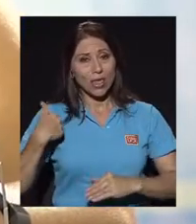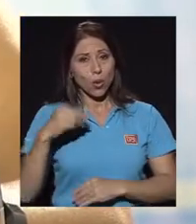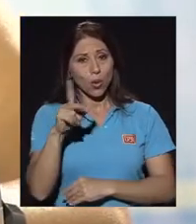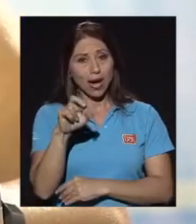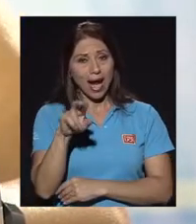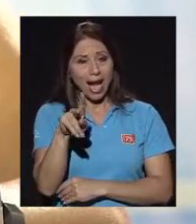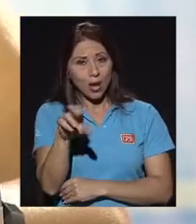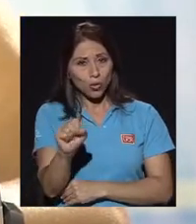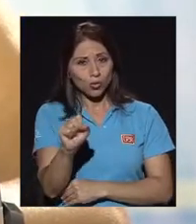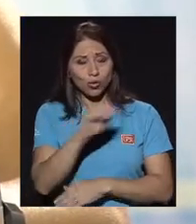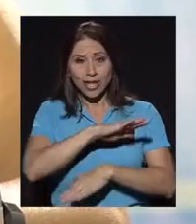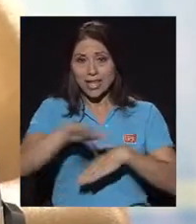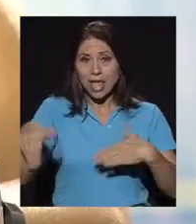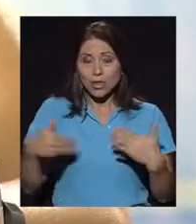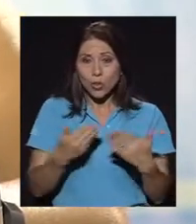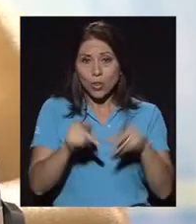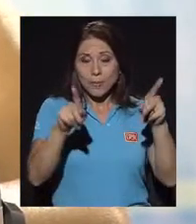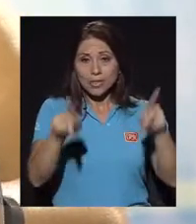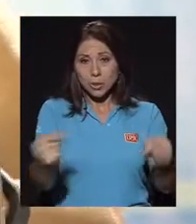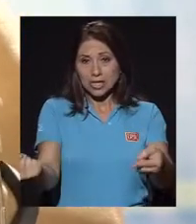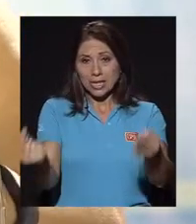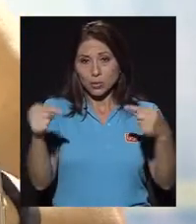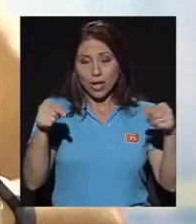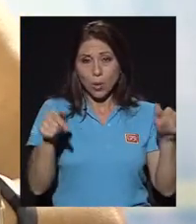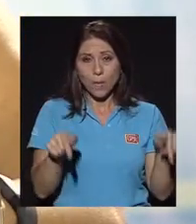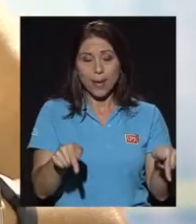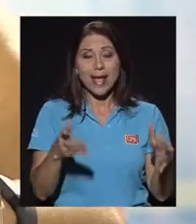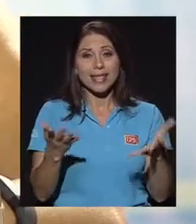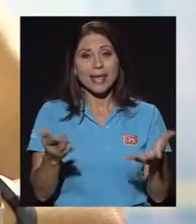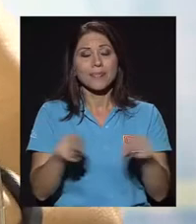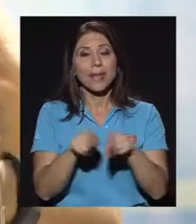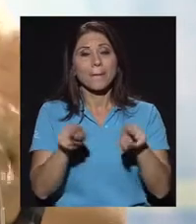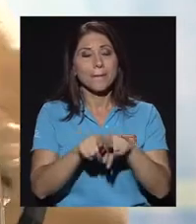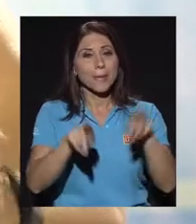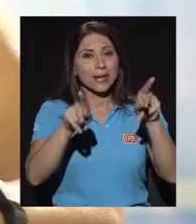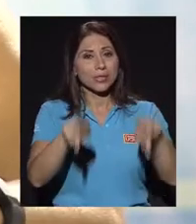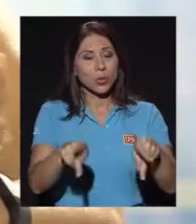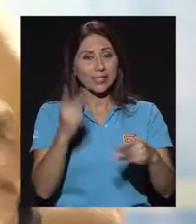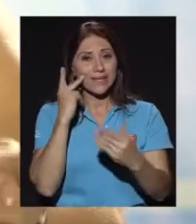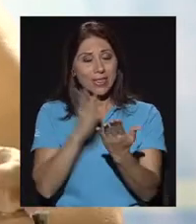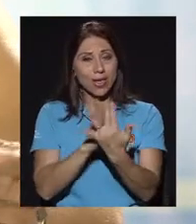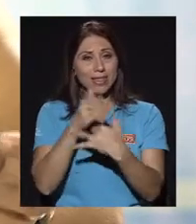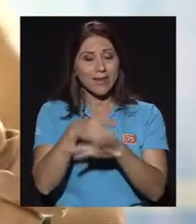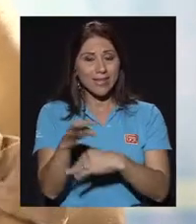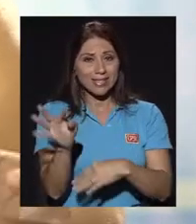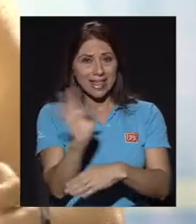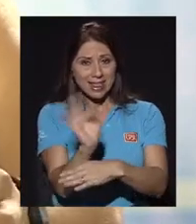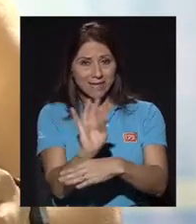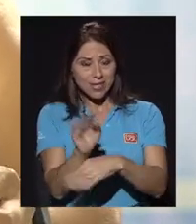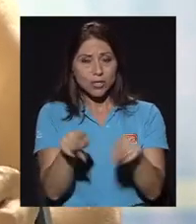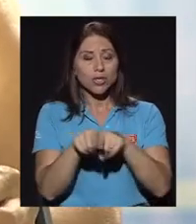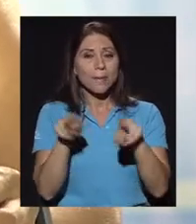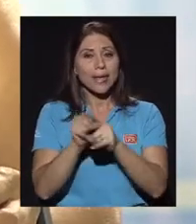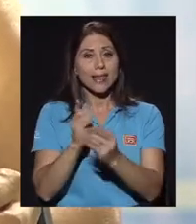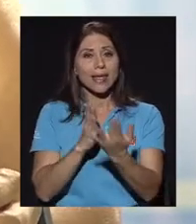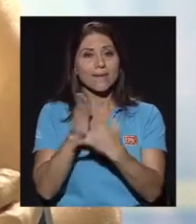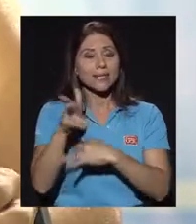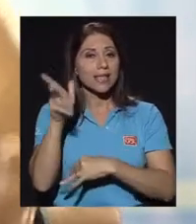don Carlos y a todo el público que nos acompaña y al público televidente y al radioescucha.